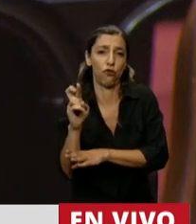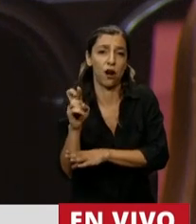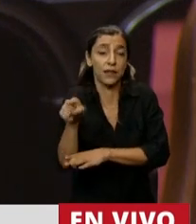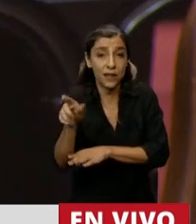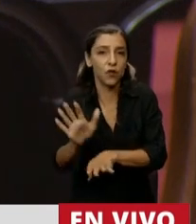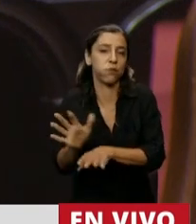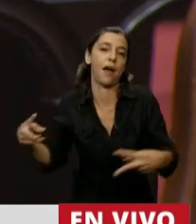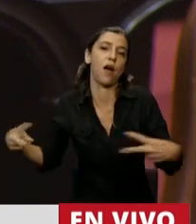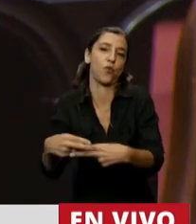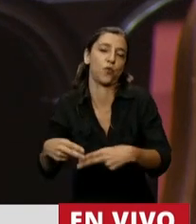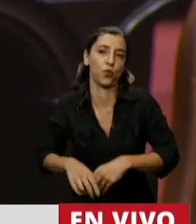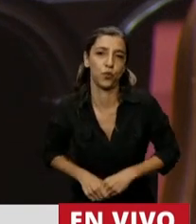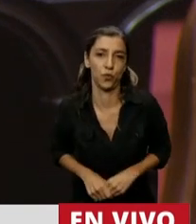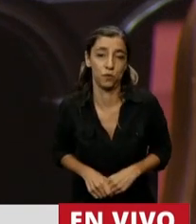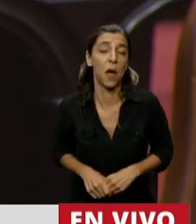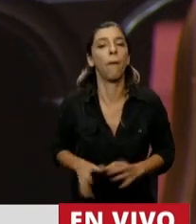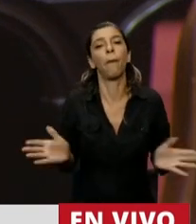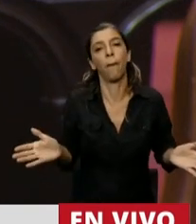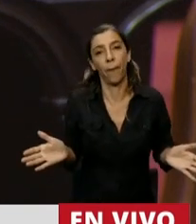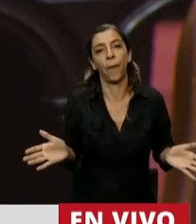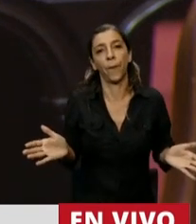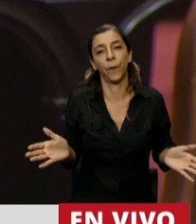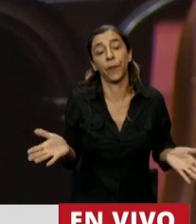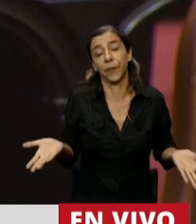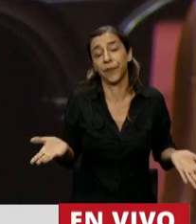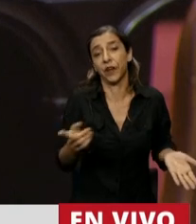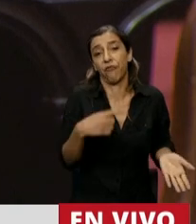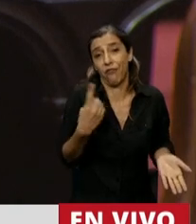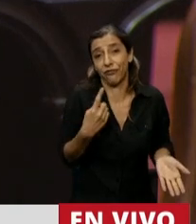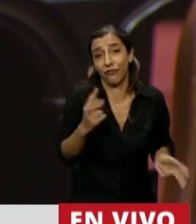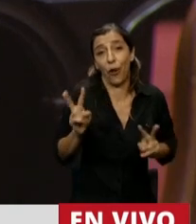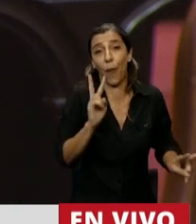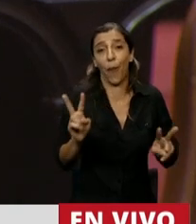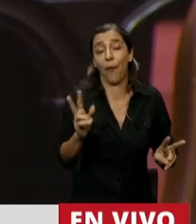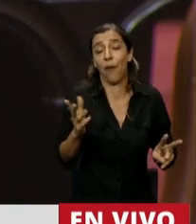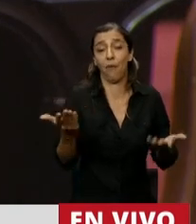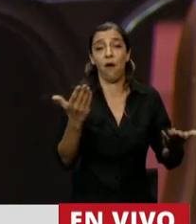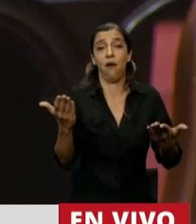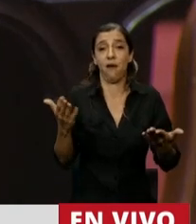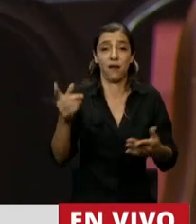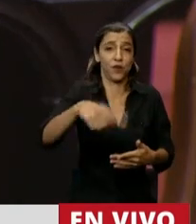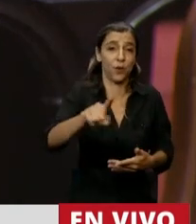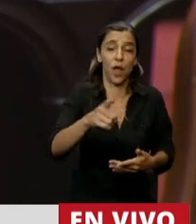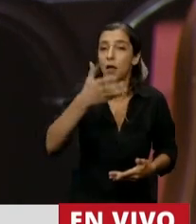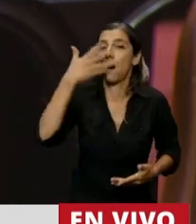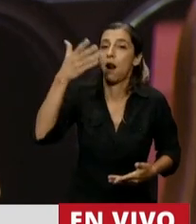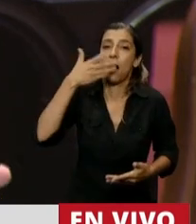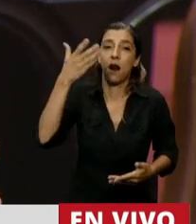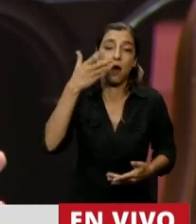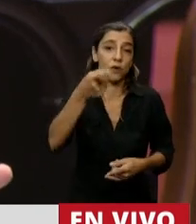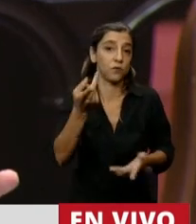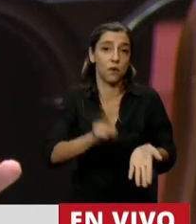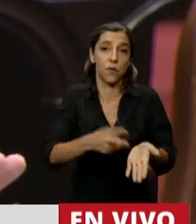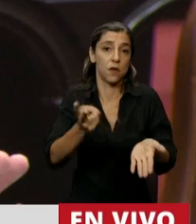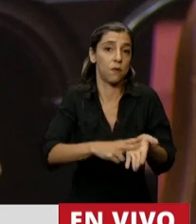Pero nadie es tan cínico ni tan necio, señor presidente. Todos sabemos que solamente están repitiendo lo que les